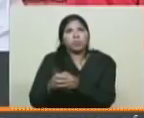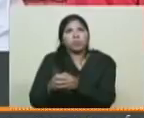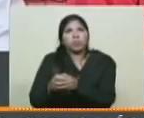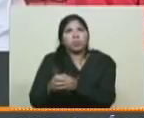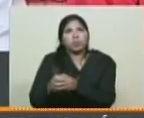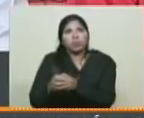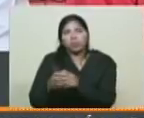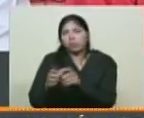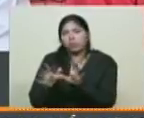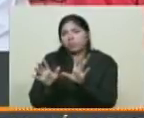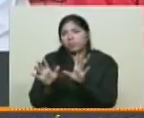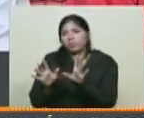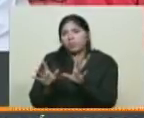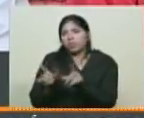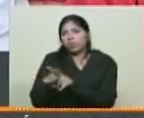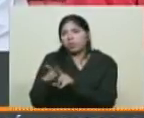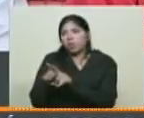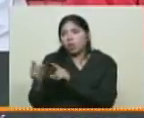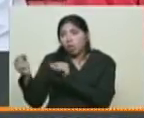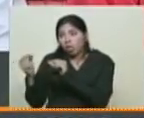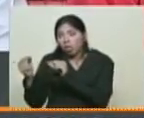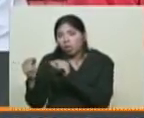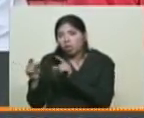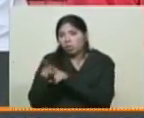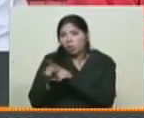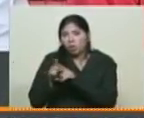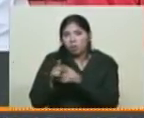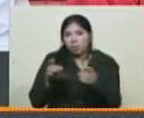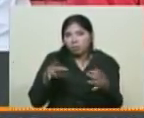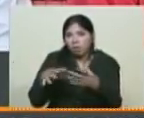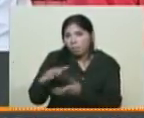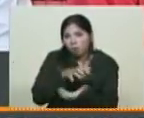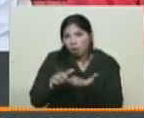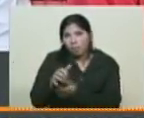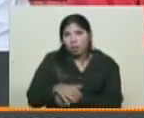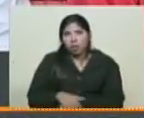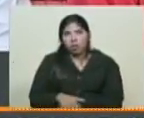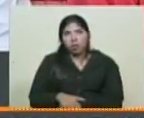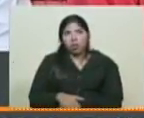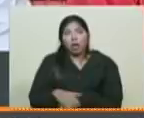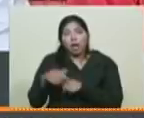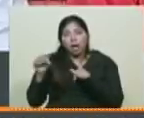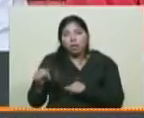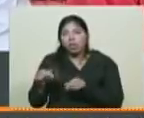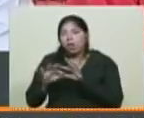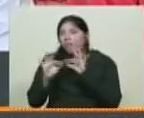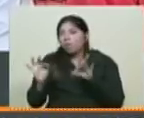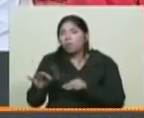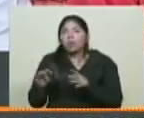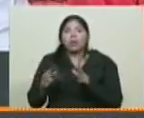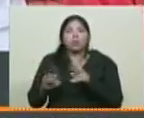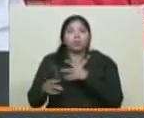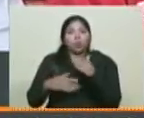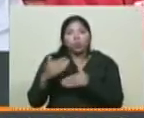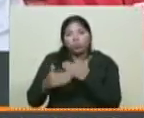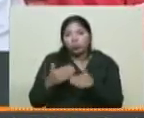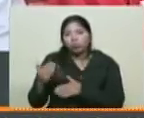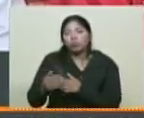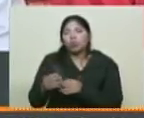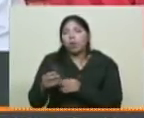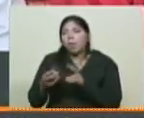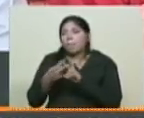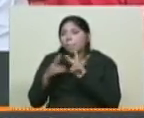otras agendas. La única agenda que el 2018 sigue esperando el pueblo es la de seguir en paz, trabajando, produciendo y sobre